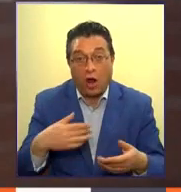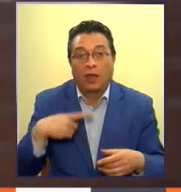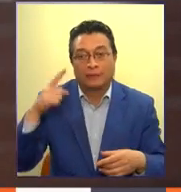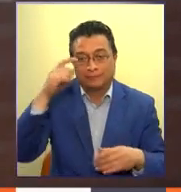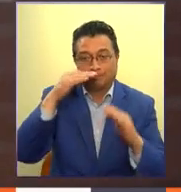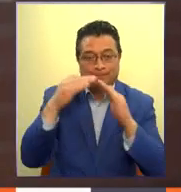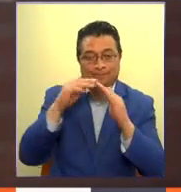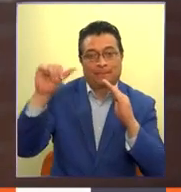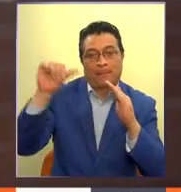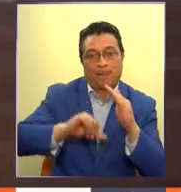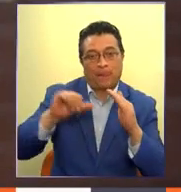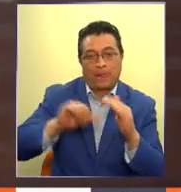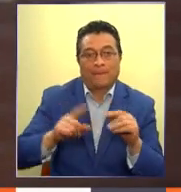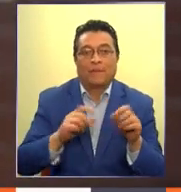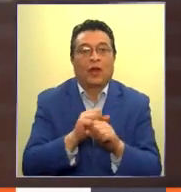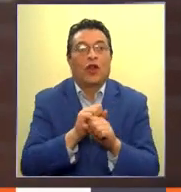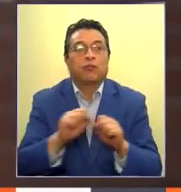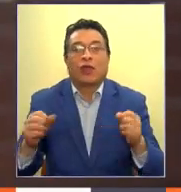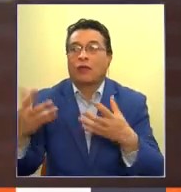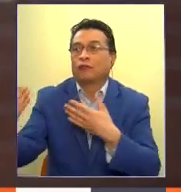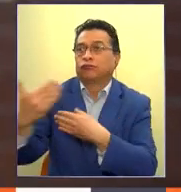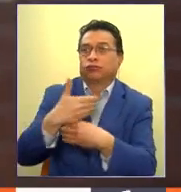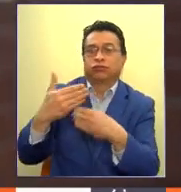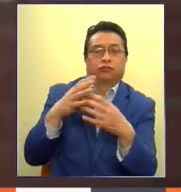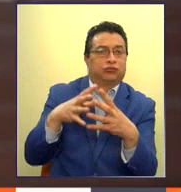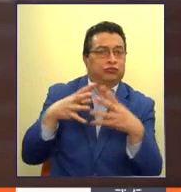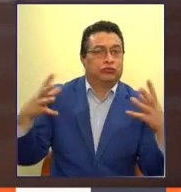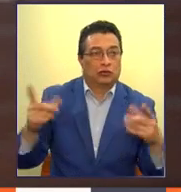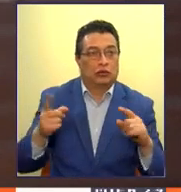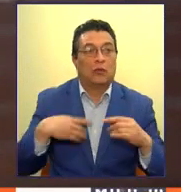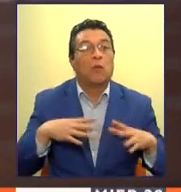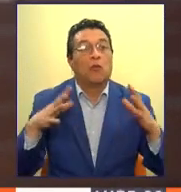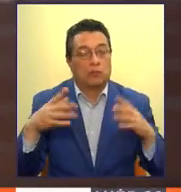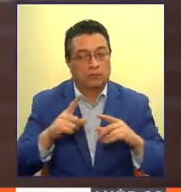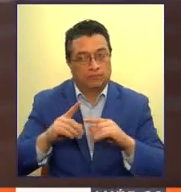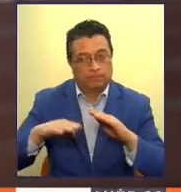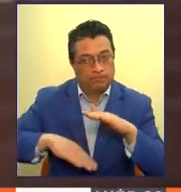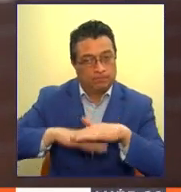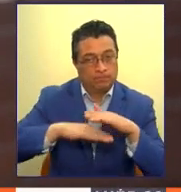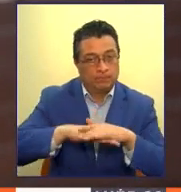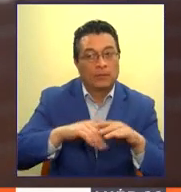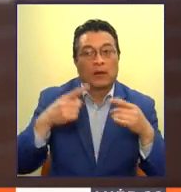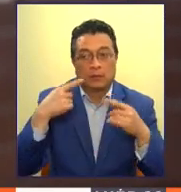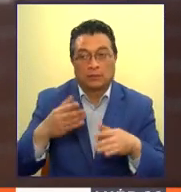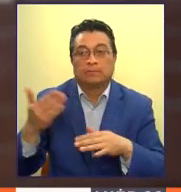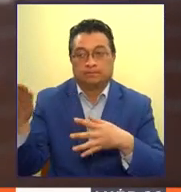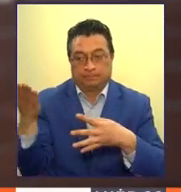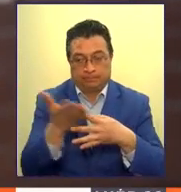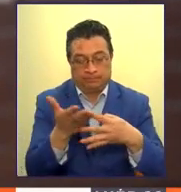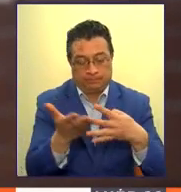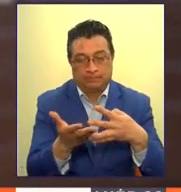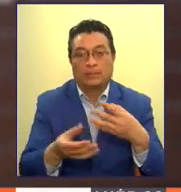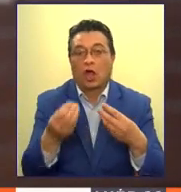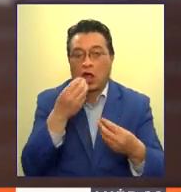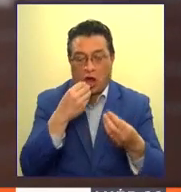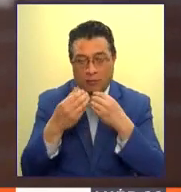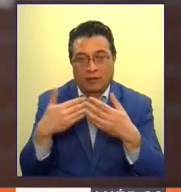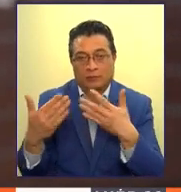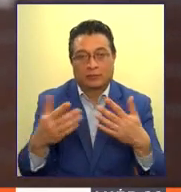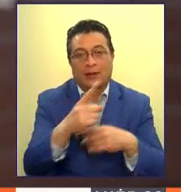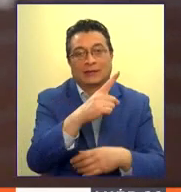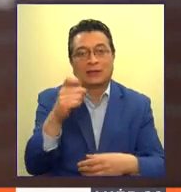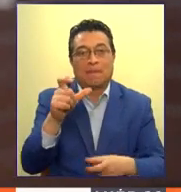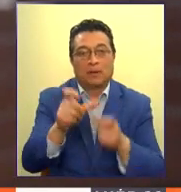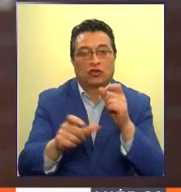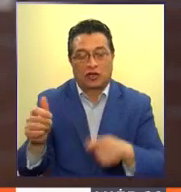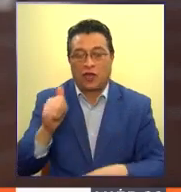cuarentena y que no puede venir tanta gente aquí porque son más de lo que se permite, se reparte comida para 100 personas